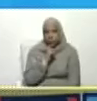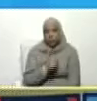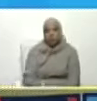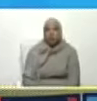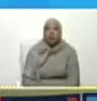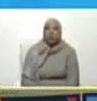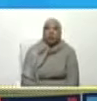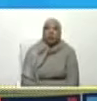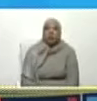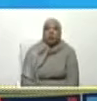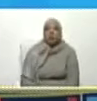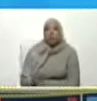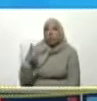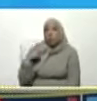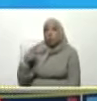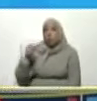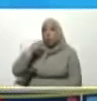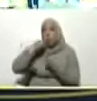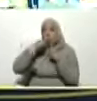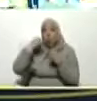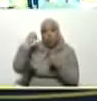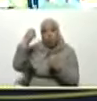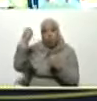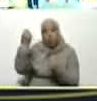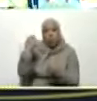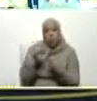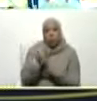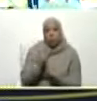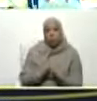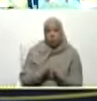nos fuimos creciendo en esta lucha. Yo tengo